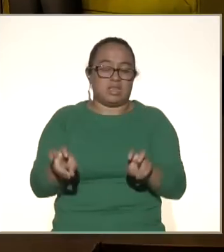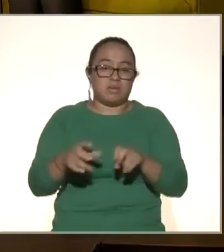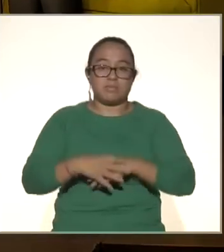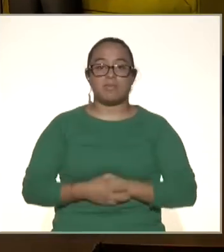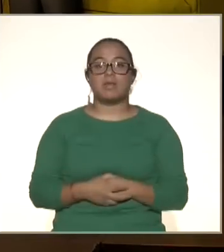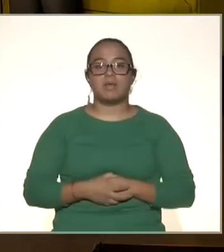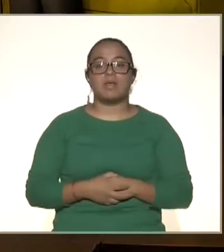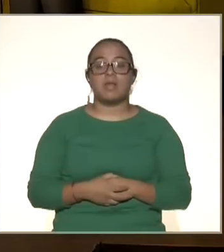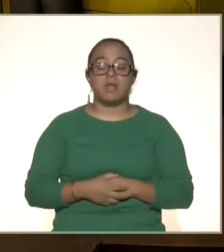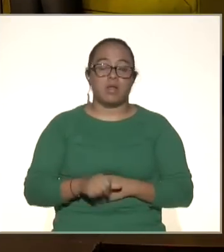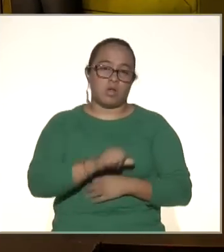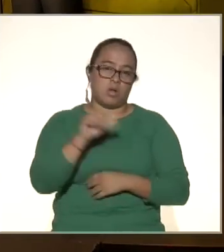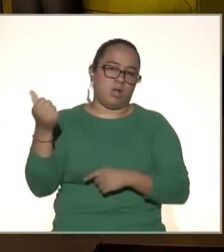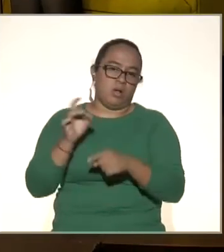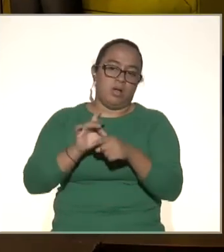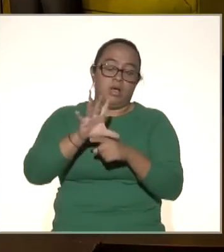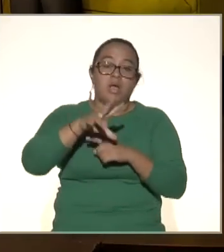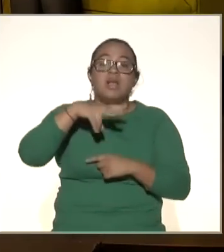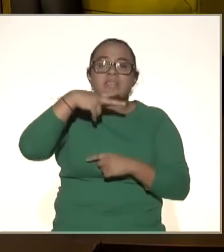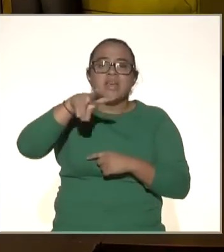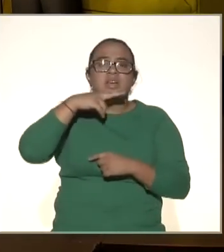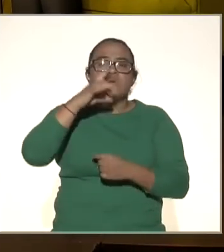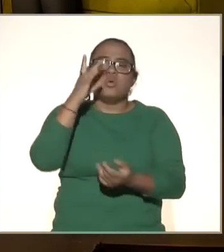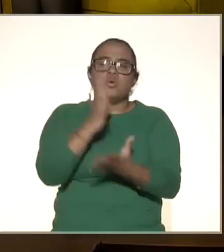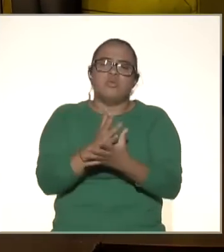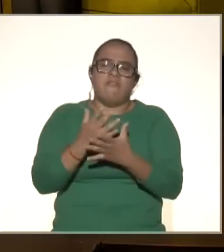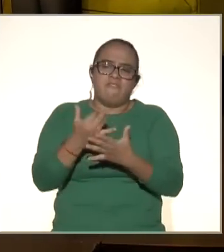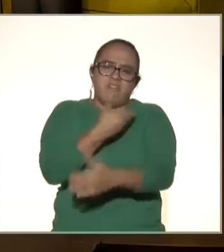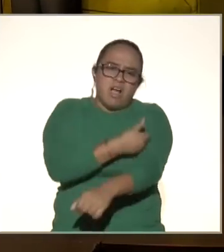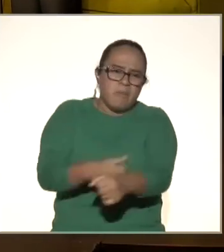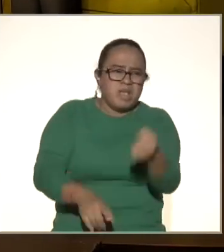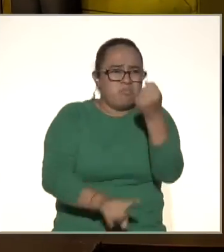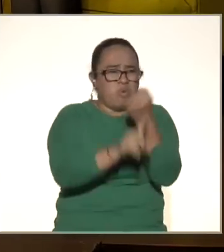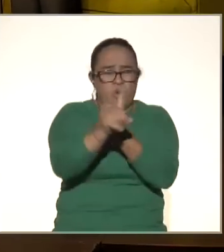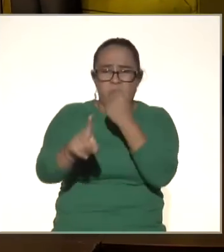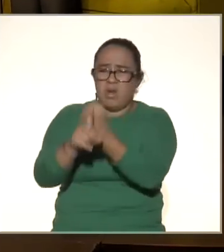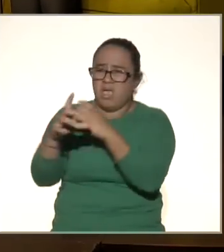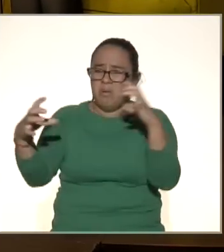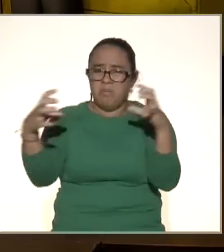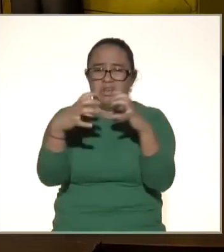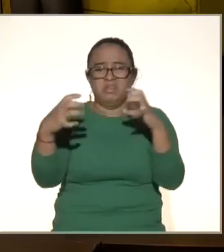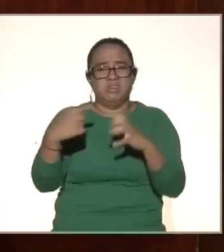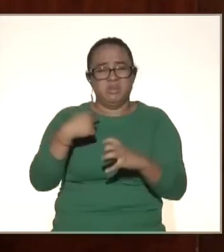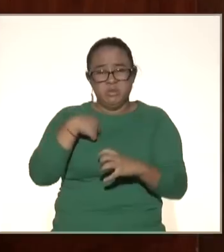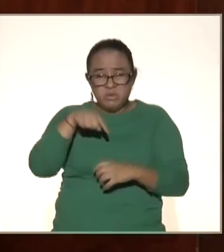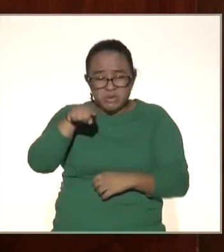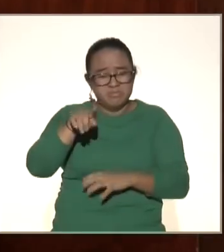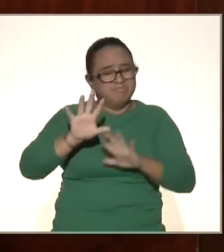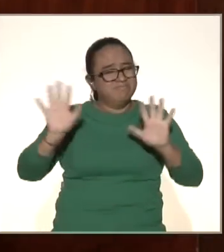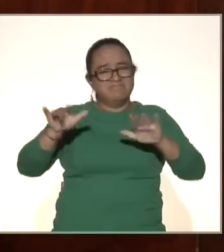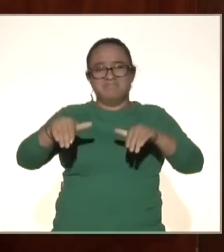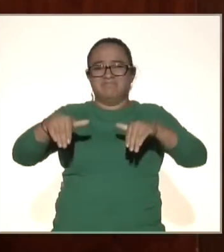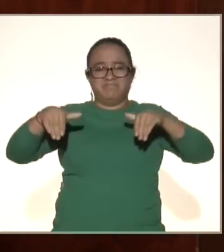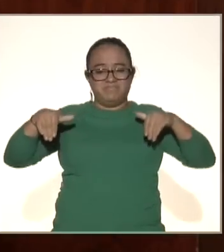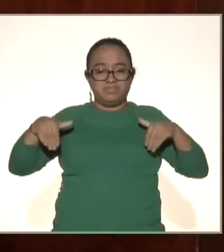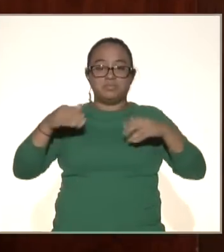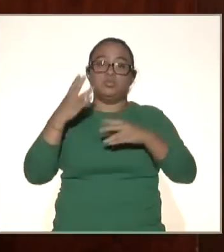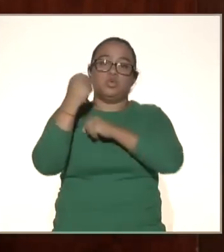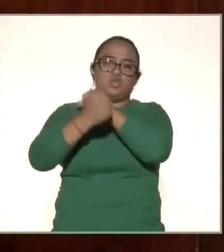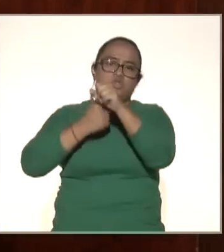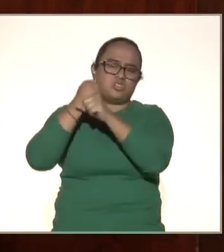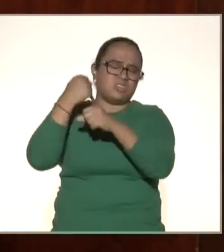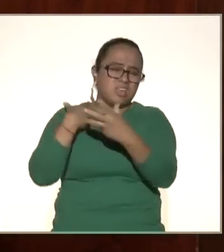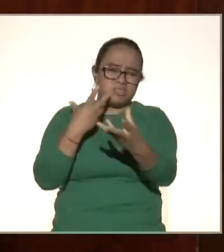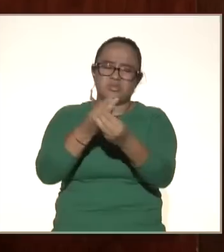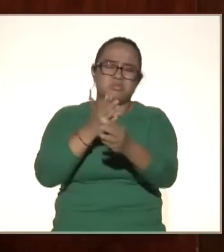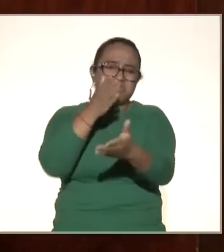nos cuenta: la Navidad, puro descargue de familia, peleas por doquier, yo paso de ello. Hace muchos años, por salud mental,